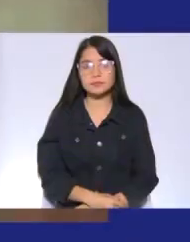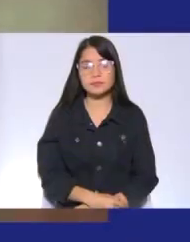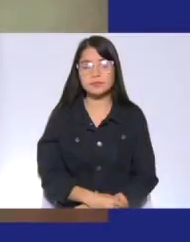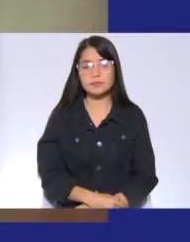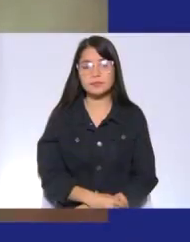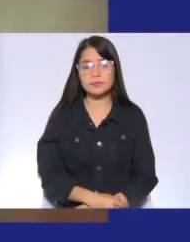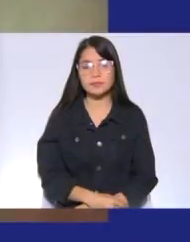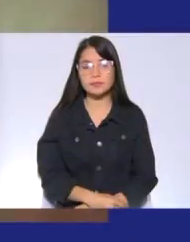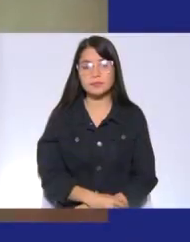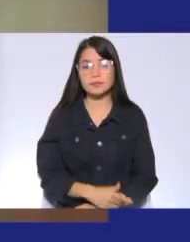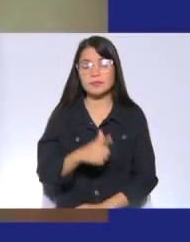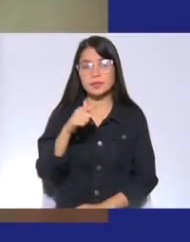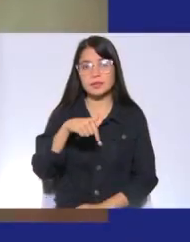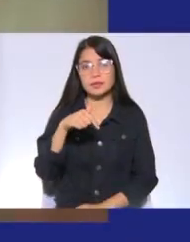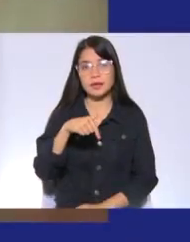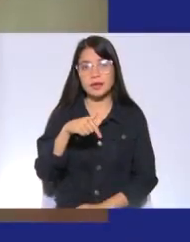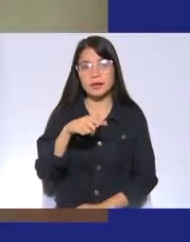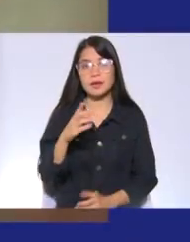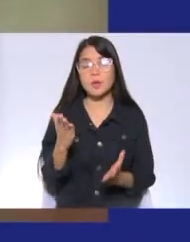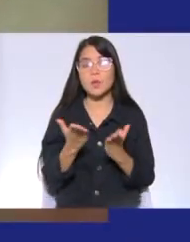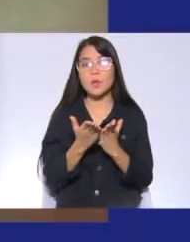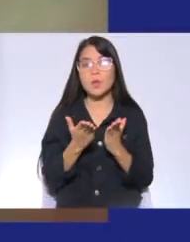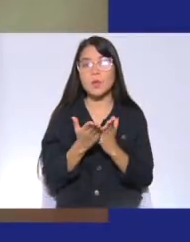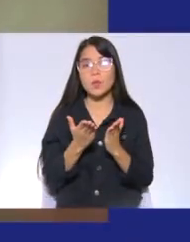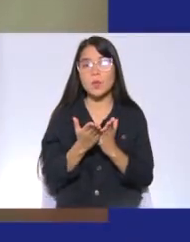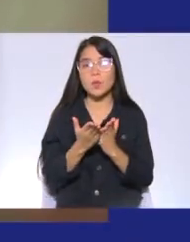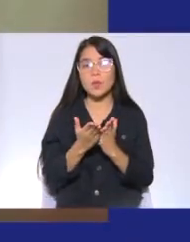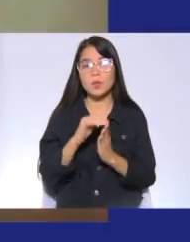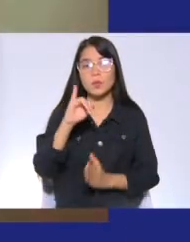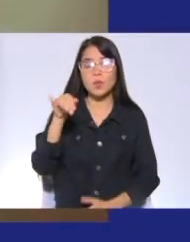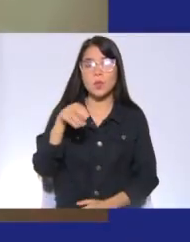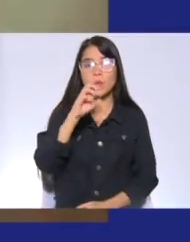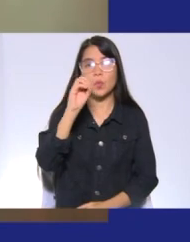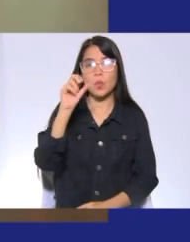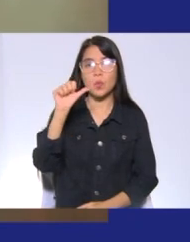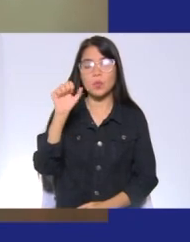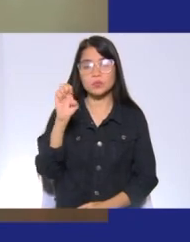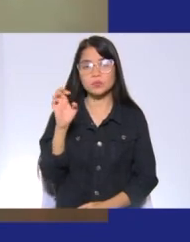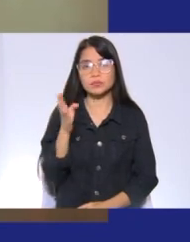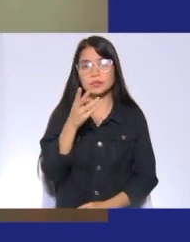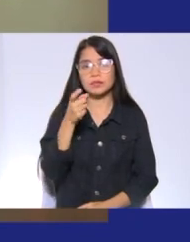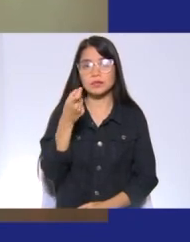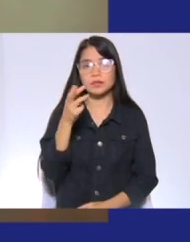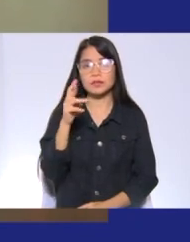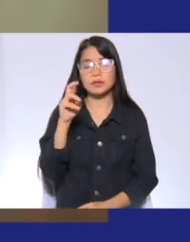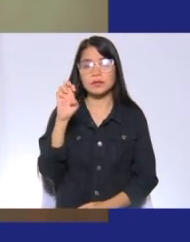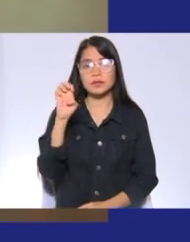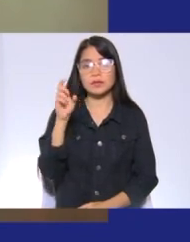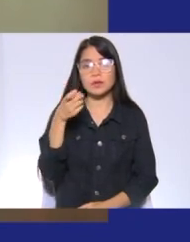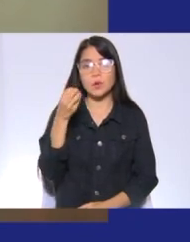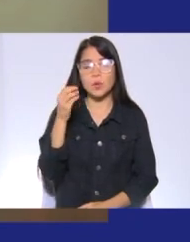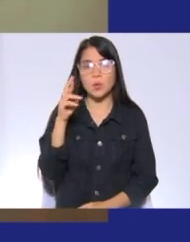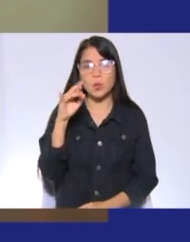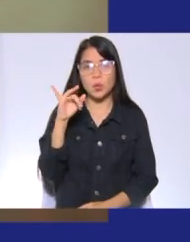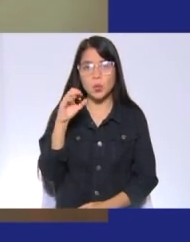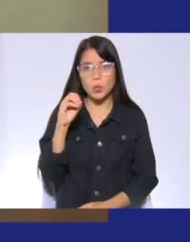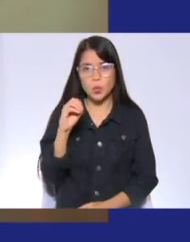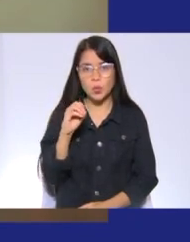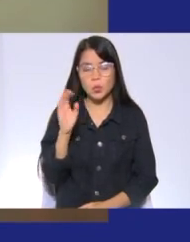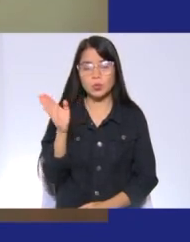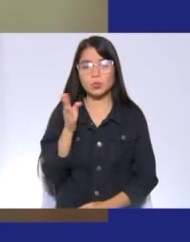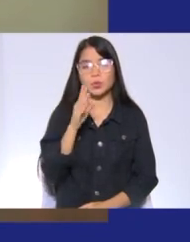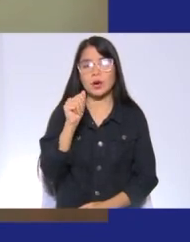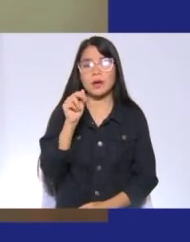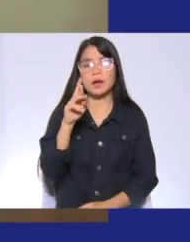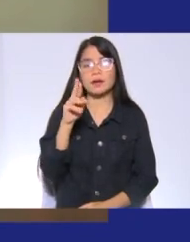Desde aquí, desde la Unidad Educativa Nacional Bolivariana José Gervasio Artigo, se dirigió para ustedes la profesora, en este